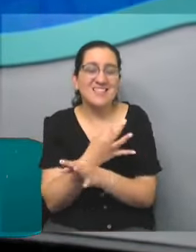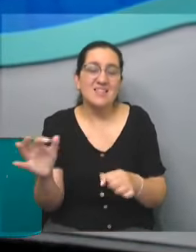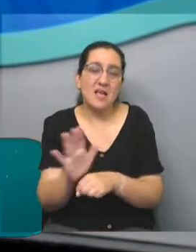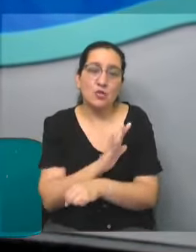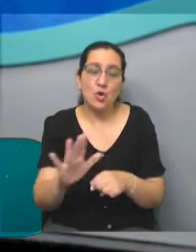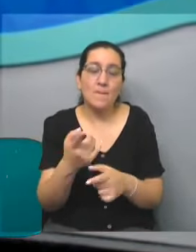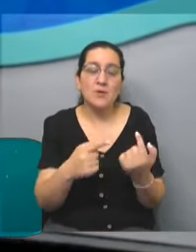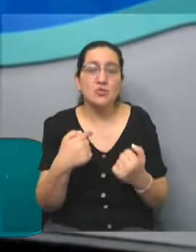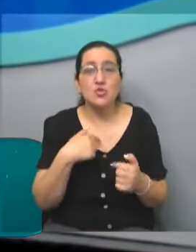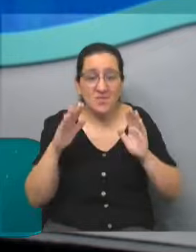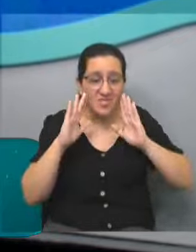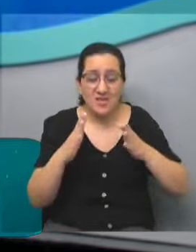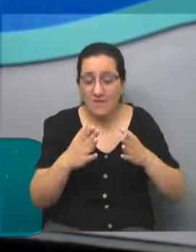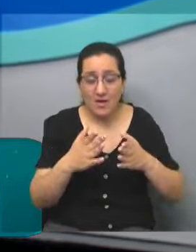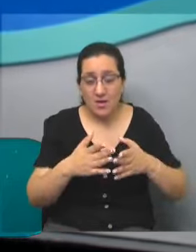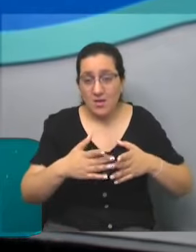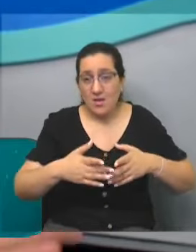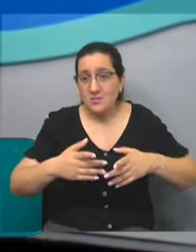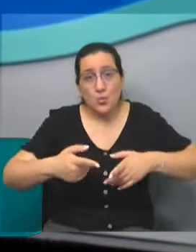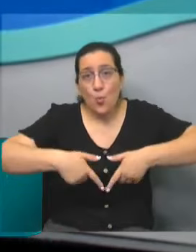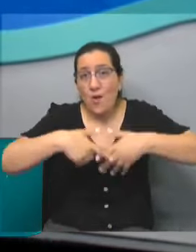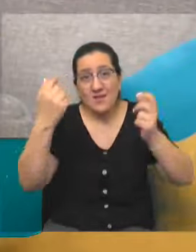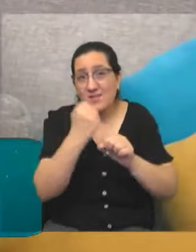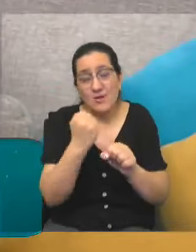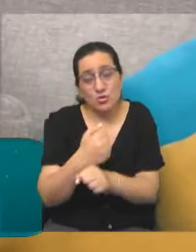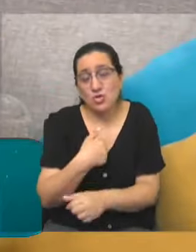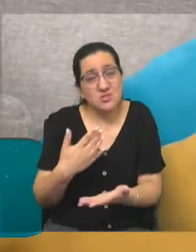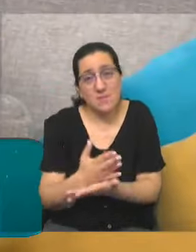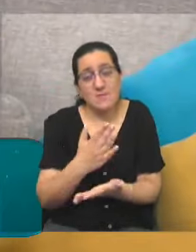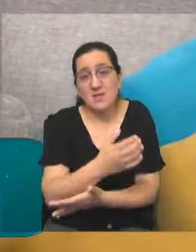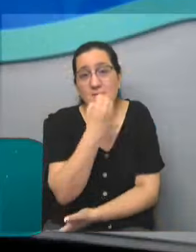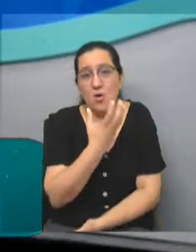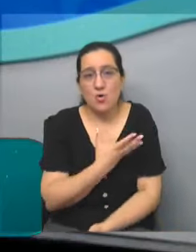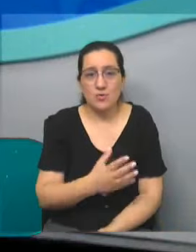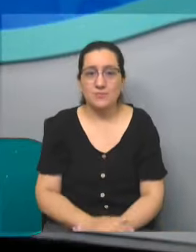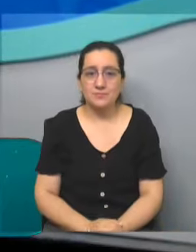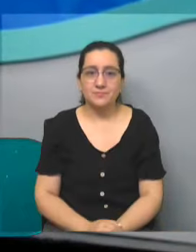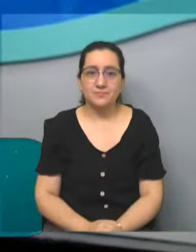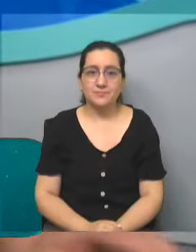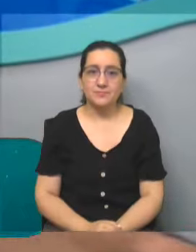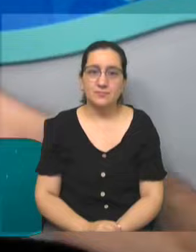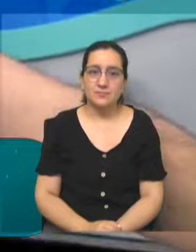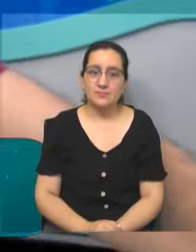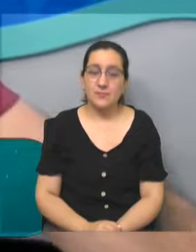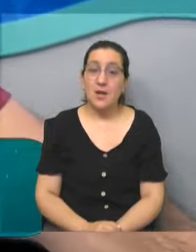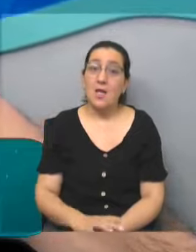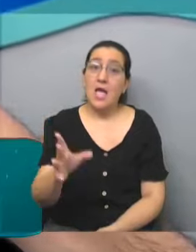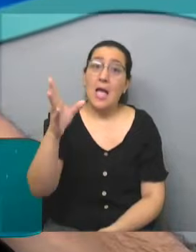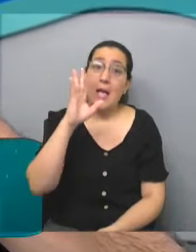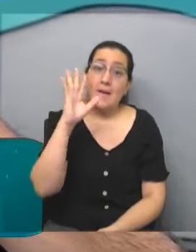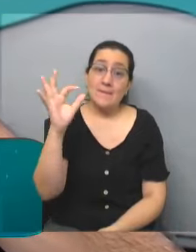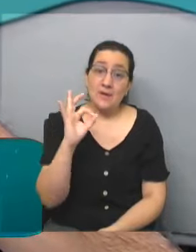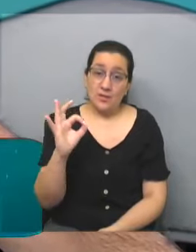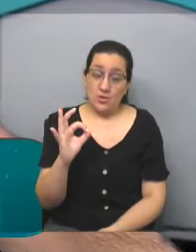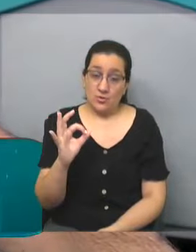O sea, hay como una cuestión. Sí, bueno, pero sí. De bajarse del lugar. Perdón que sos nuestra